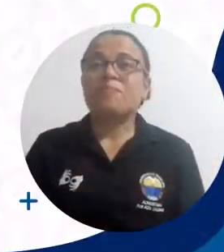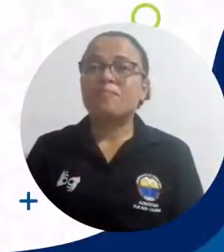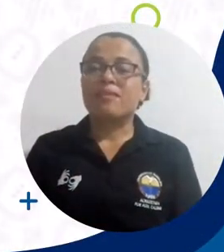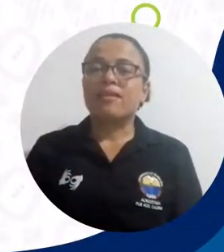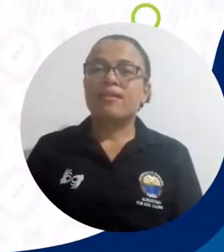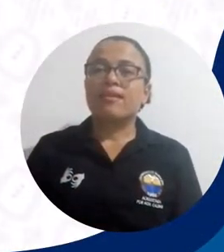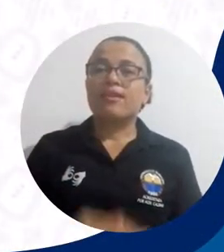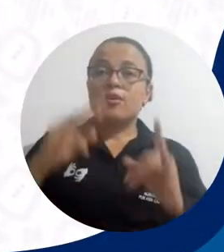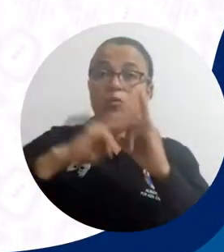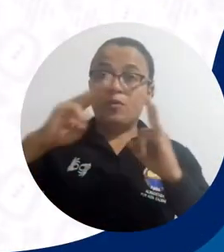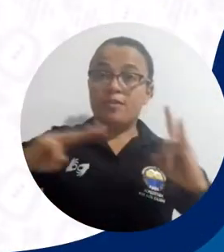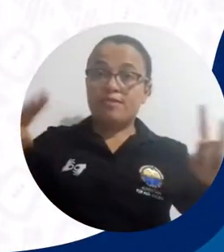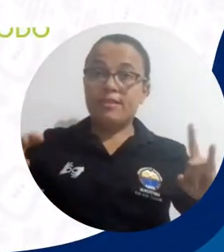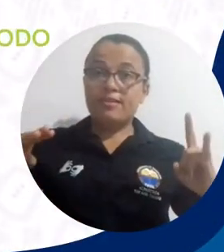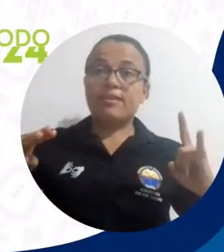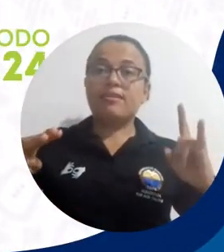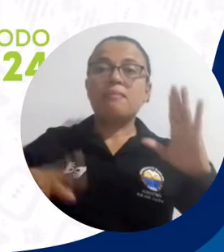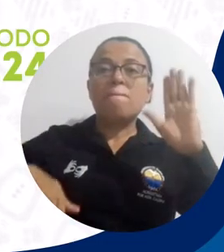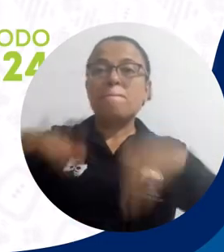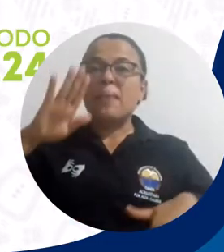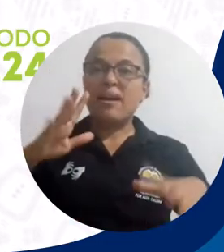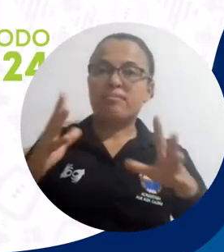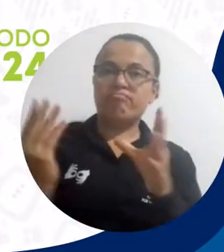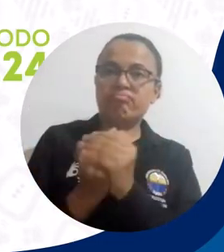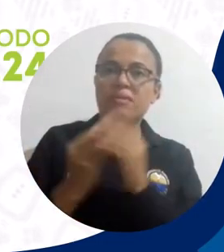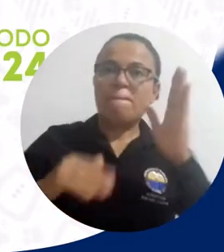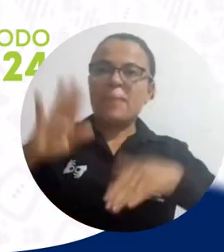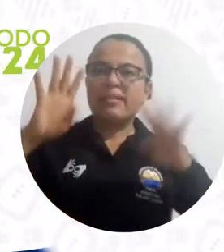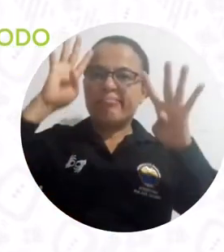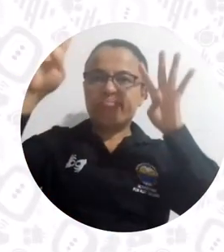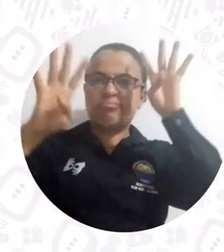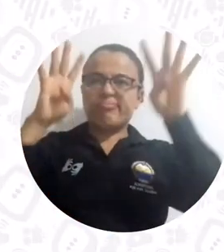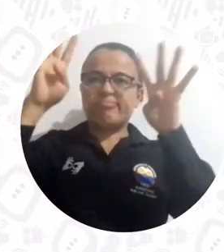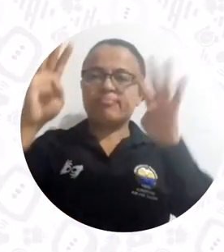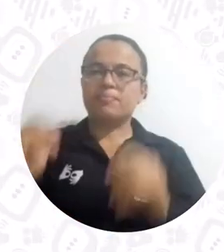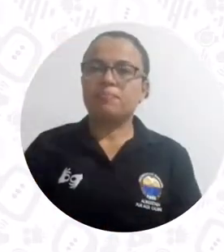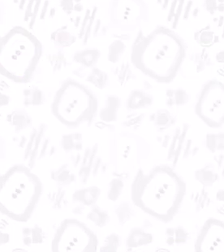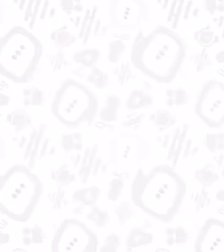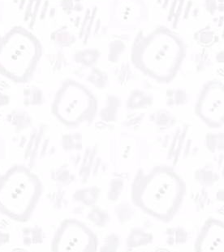espacios. Universidad del Magdalena, aún más incluyente e innovadora.